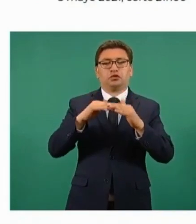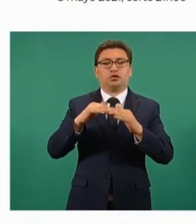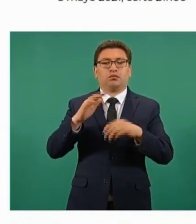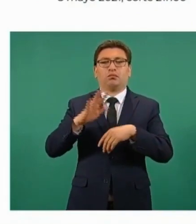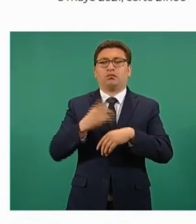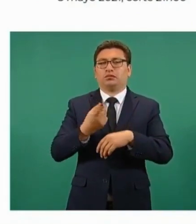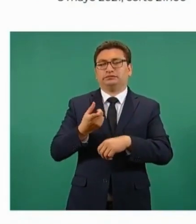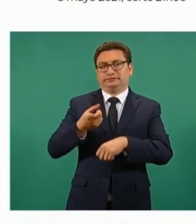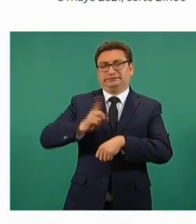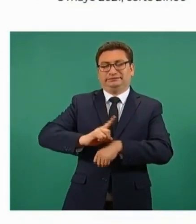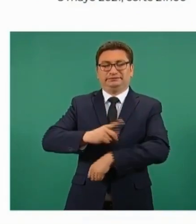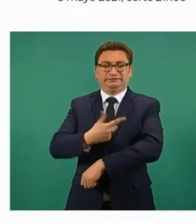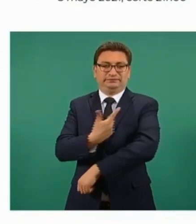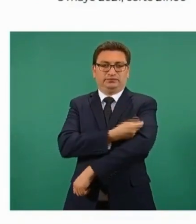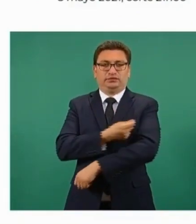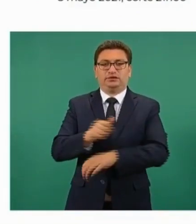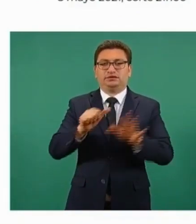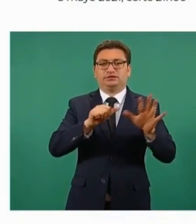de vacunación,